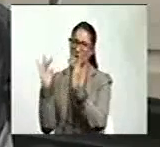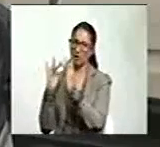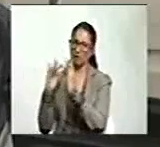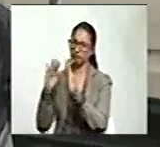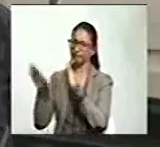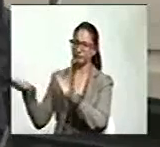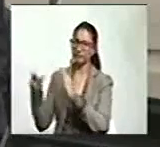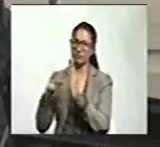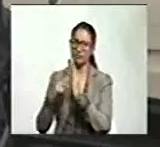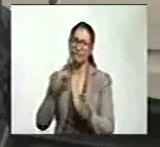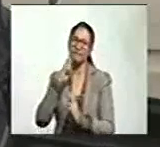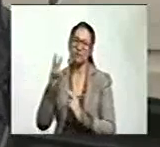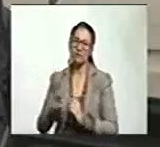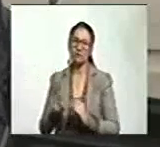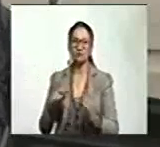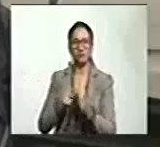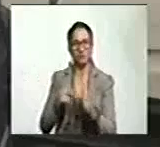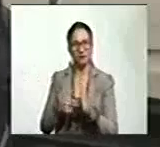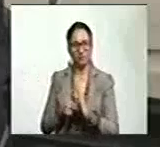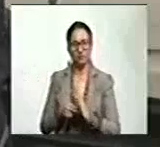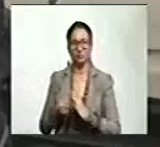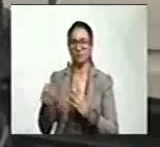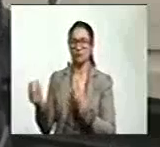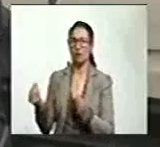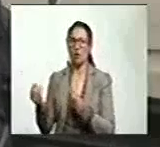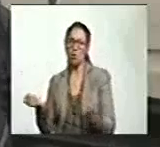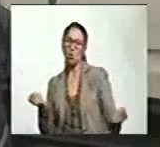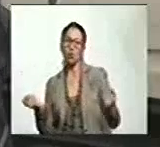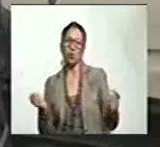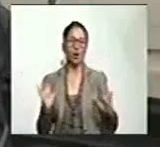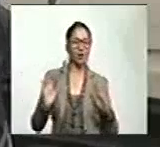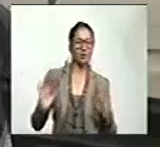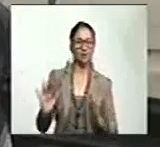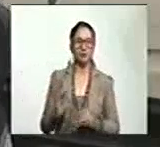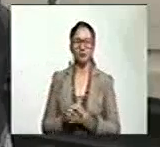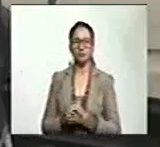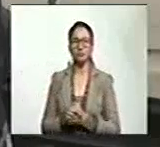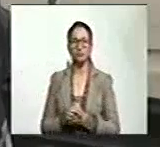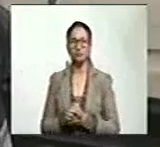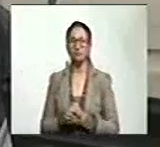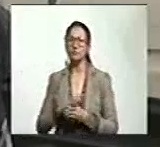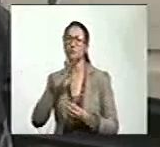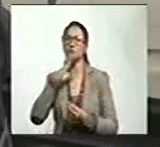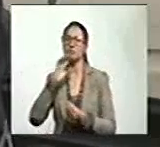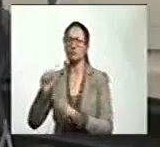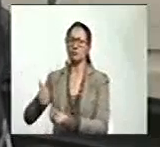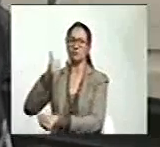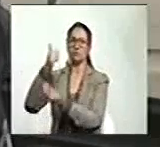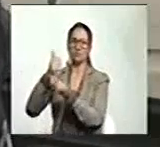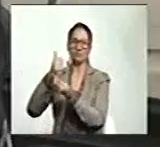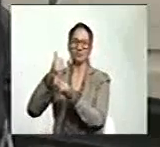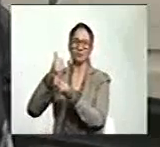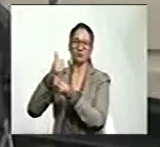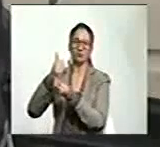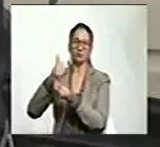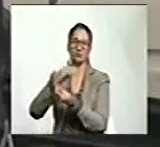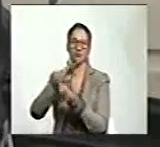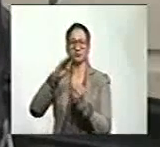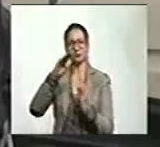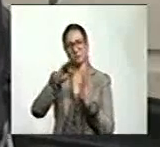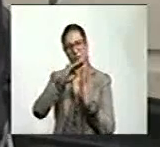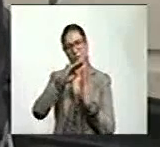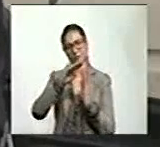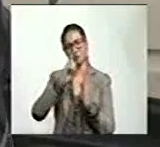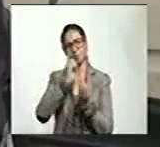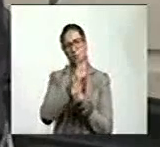refleja en todas las maniobras que hace ella para nombrar a su jefe político y su gran amigo su mentor el